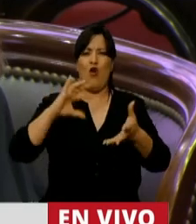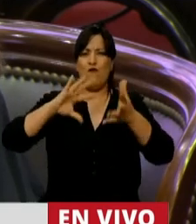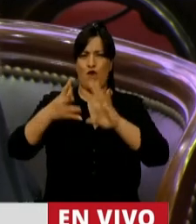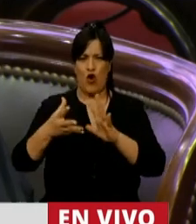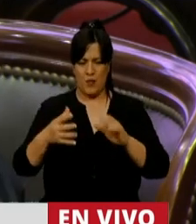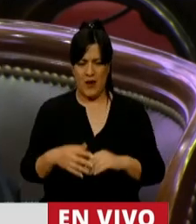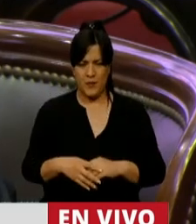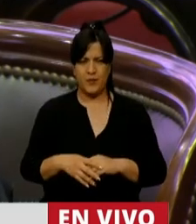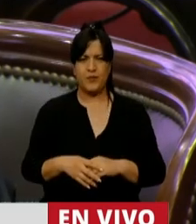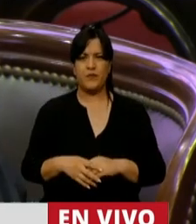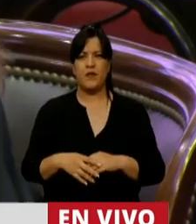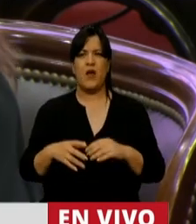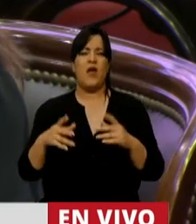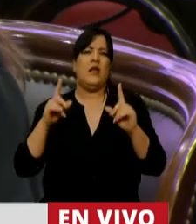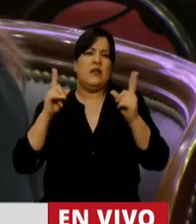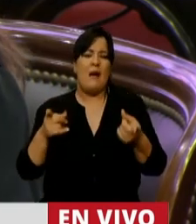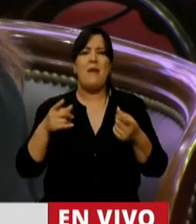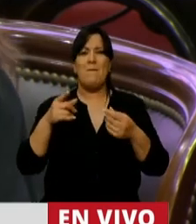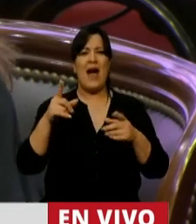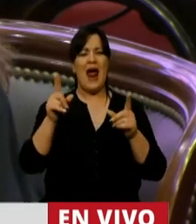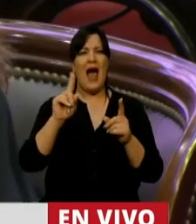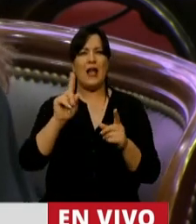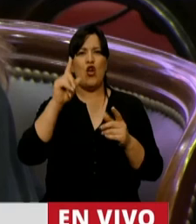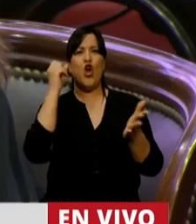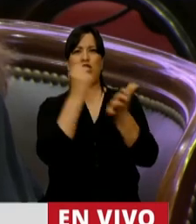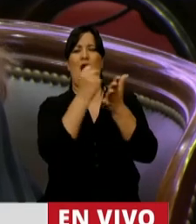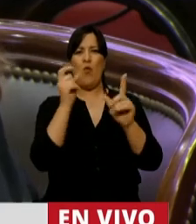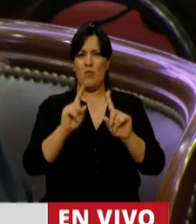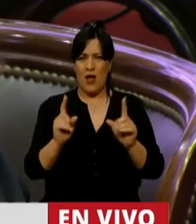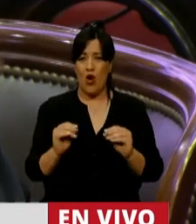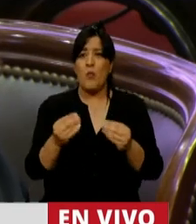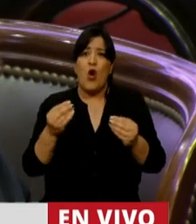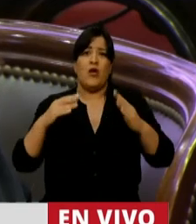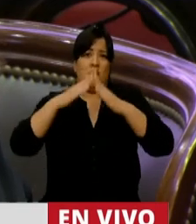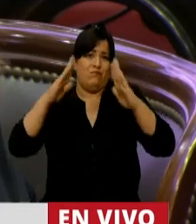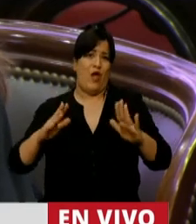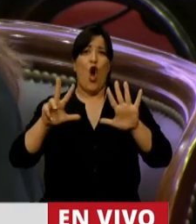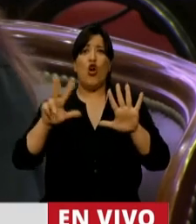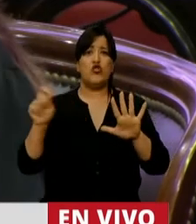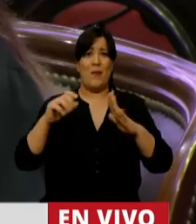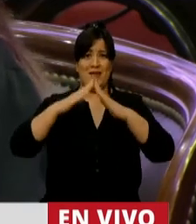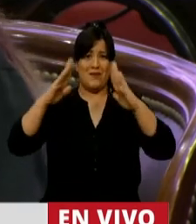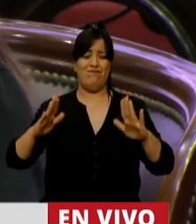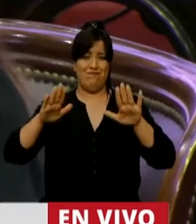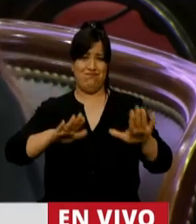la forma menos traumática, porque están aislados hace 8 meses.